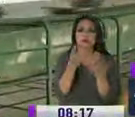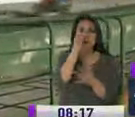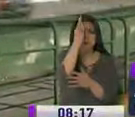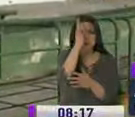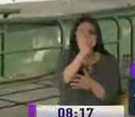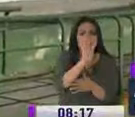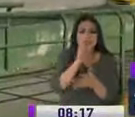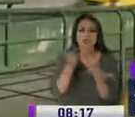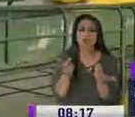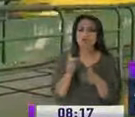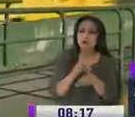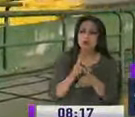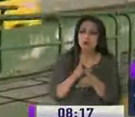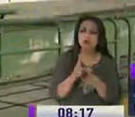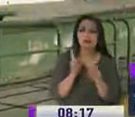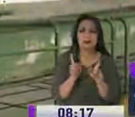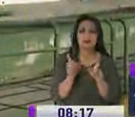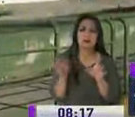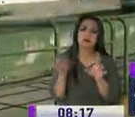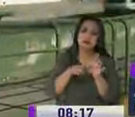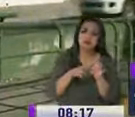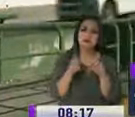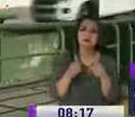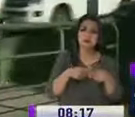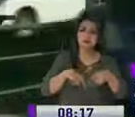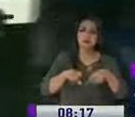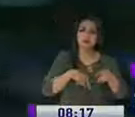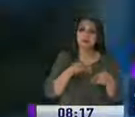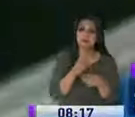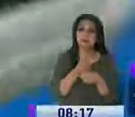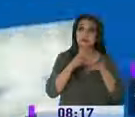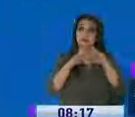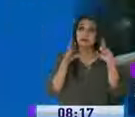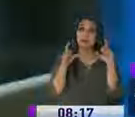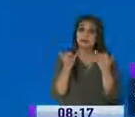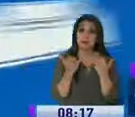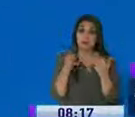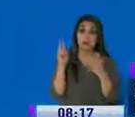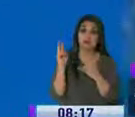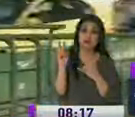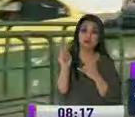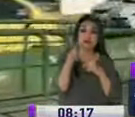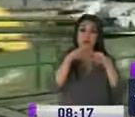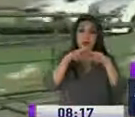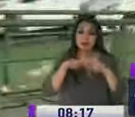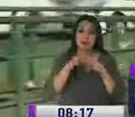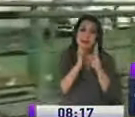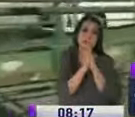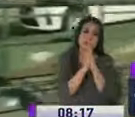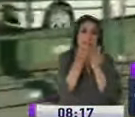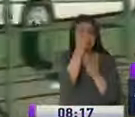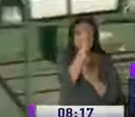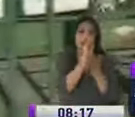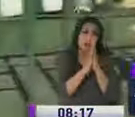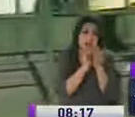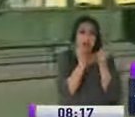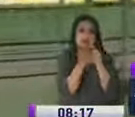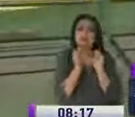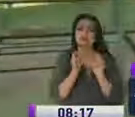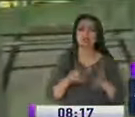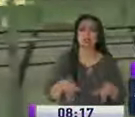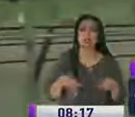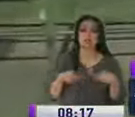necesita tener una buena movilidad. Entonces, el hecho de que la empresa de pasajeros haya revisado esa decisión y haya finalmente aceptado